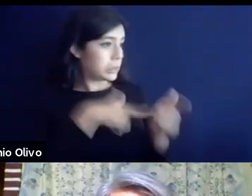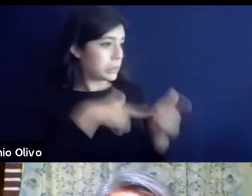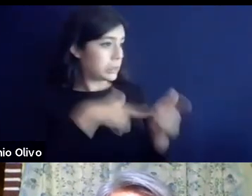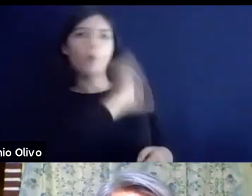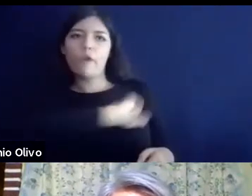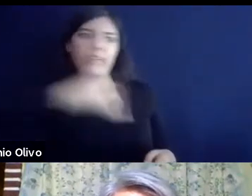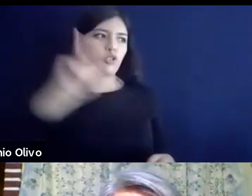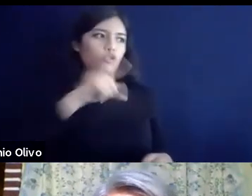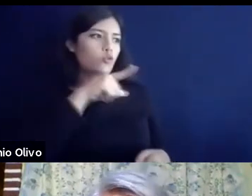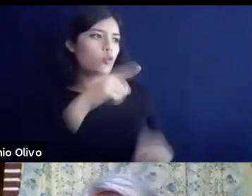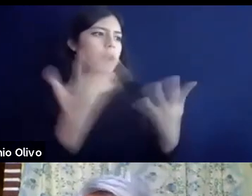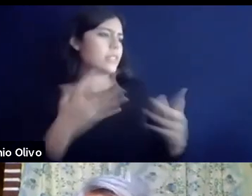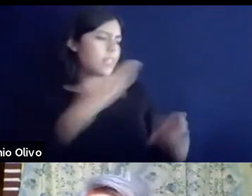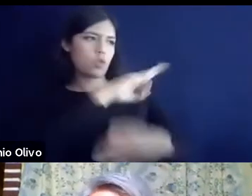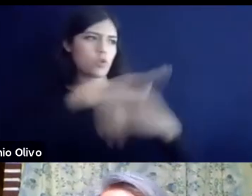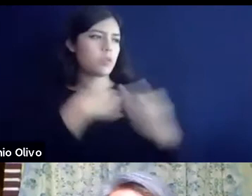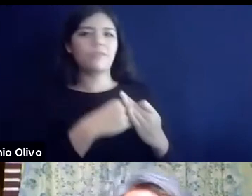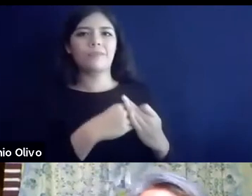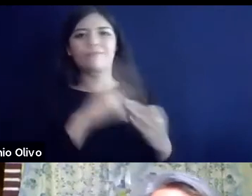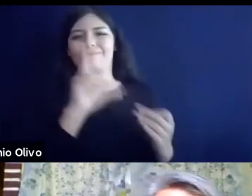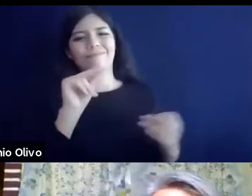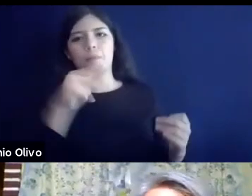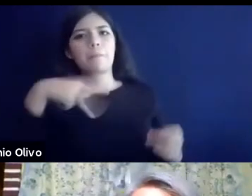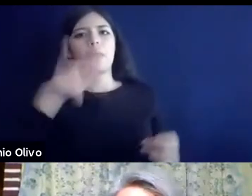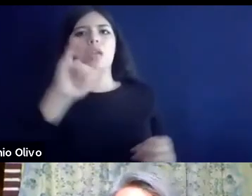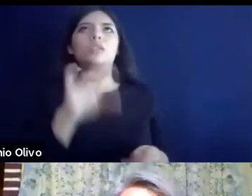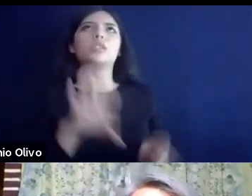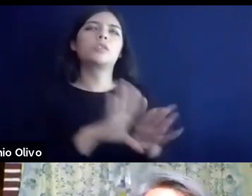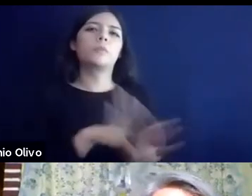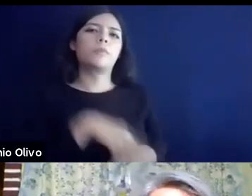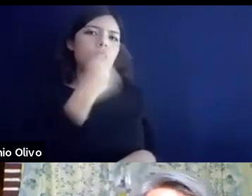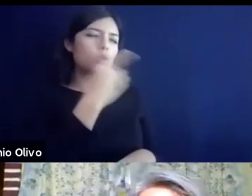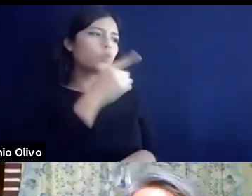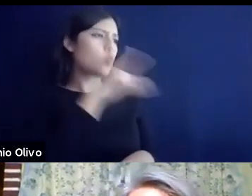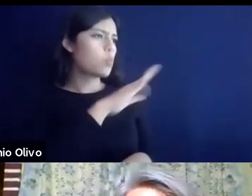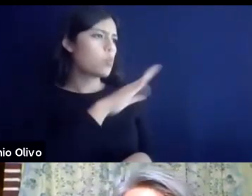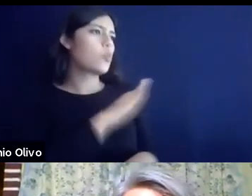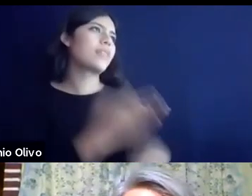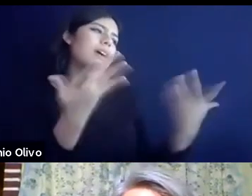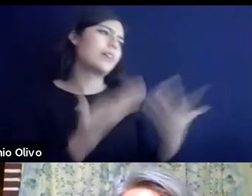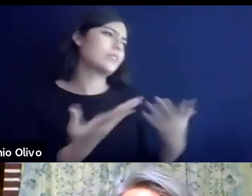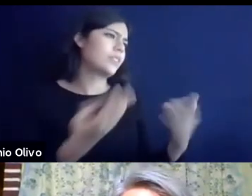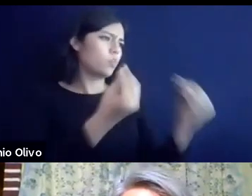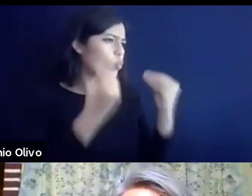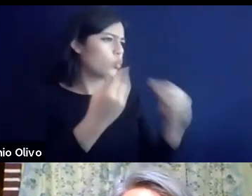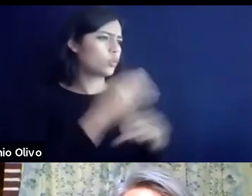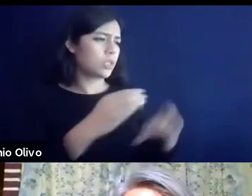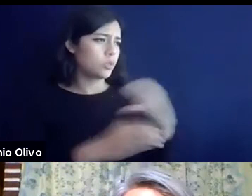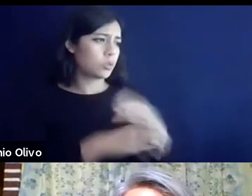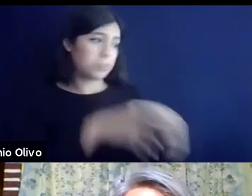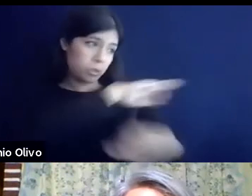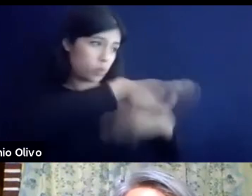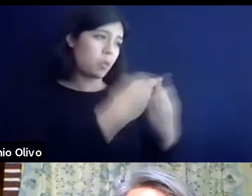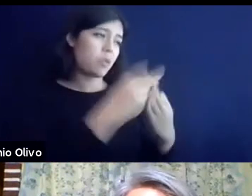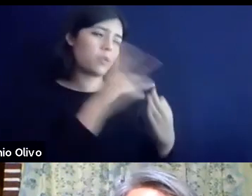no quebrar las esperanzas que tienen las familias. En eso también tenemos que tener muchísimo tacto, lo que nos